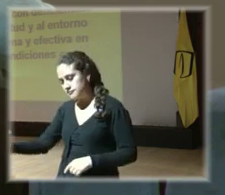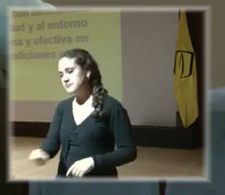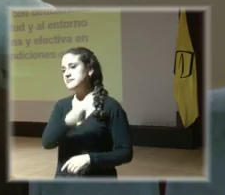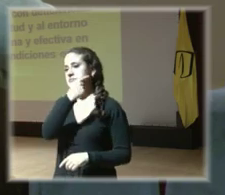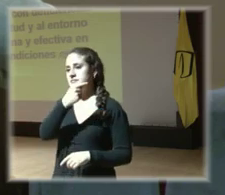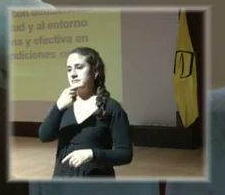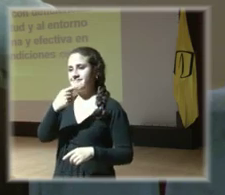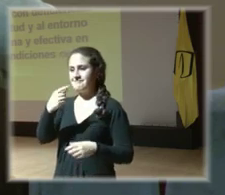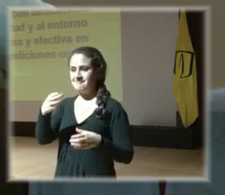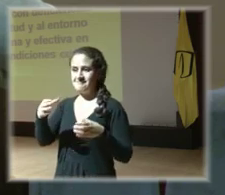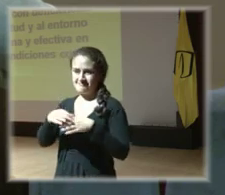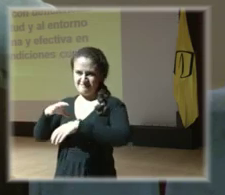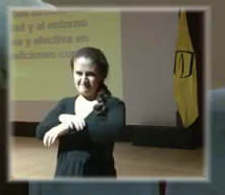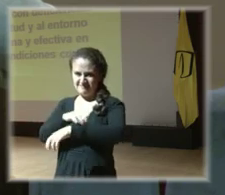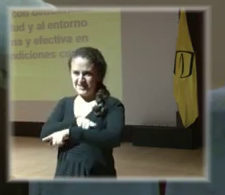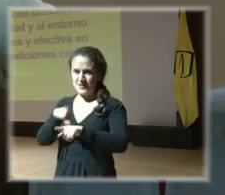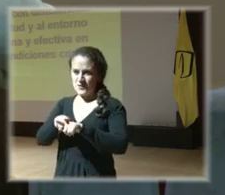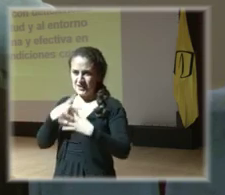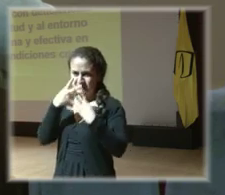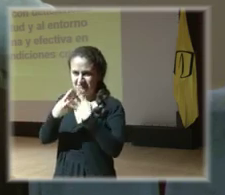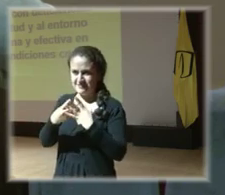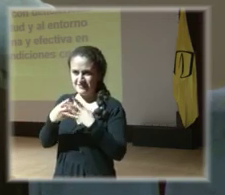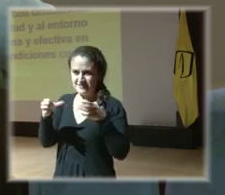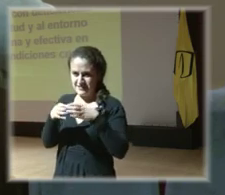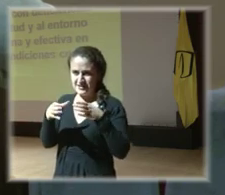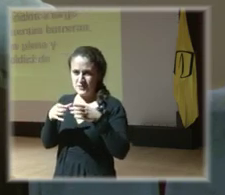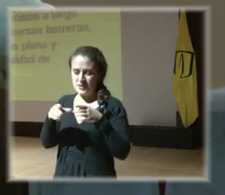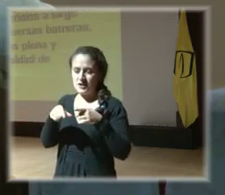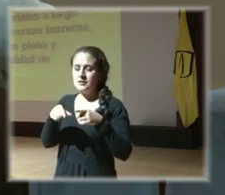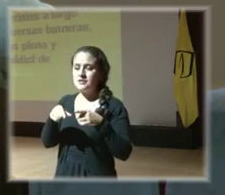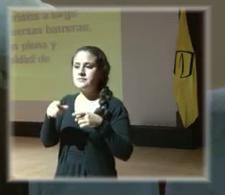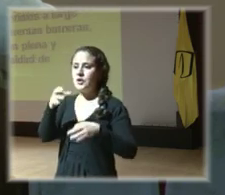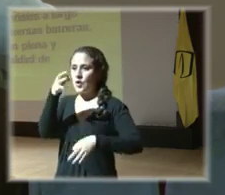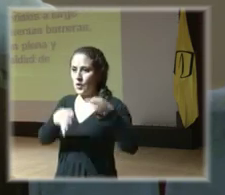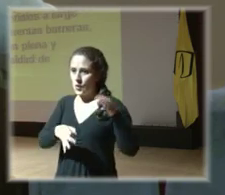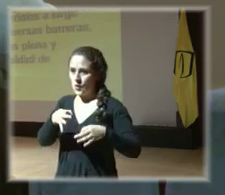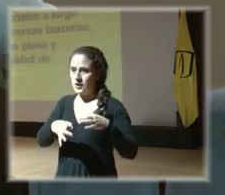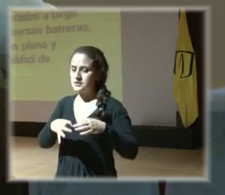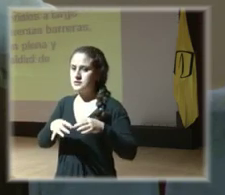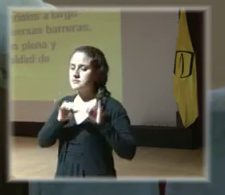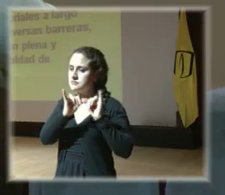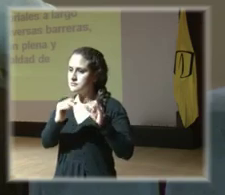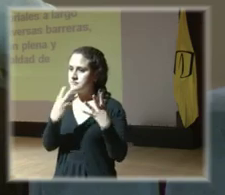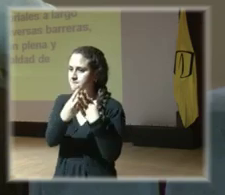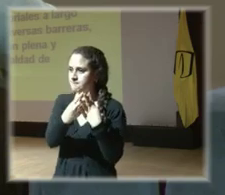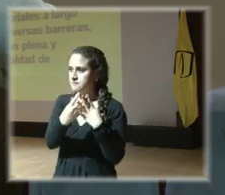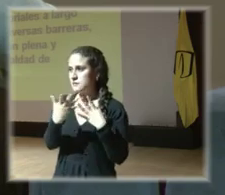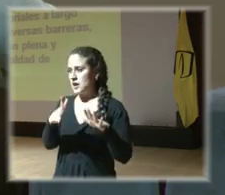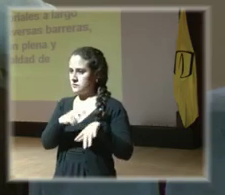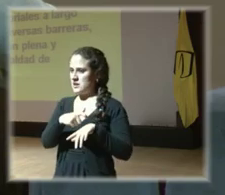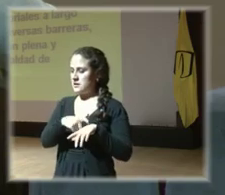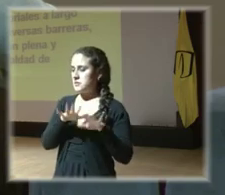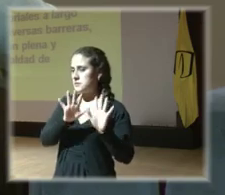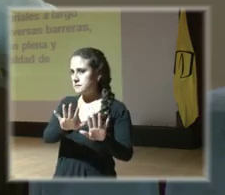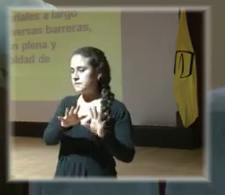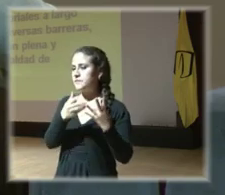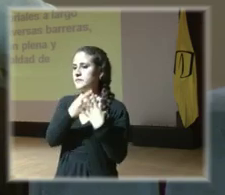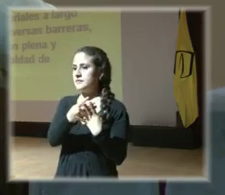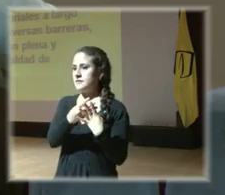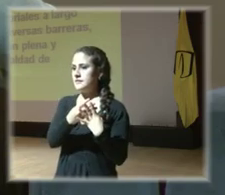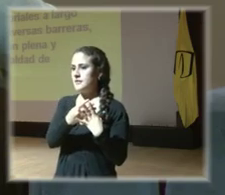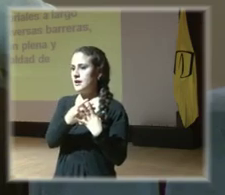a la delegación, en que en México es como la comisaría, después es encerrado, digamos, que de forma preventiva y